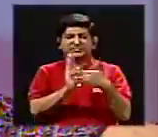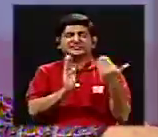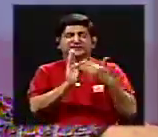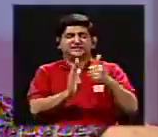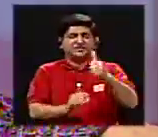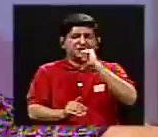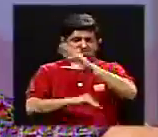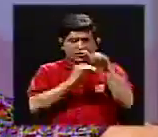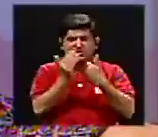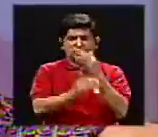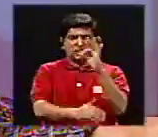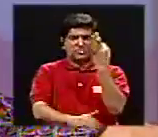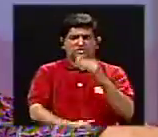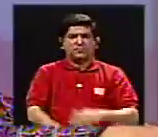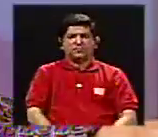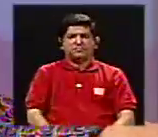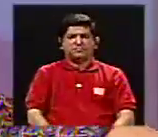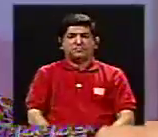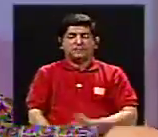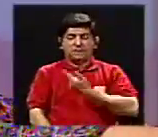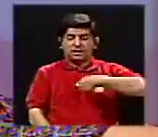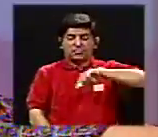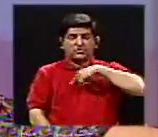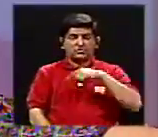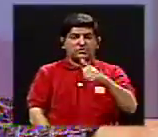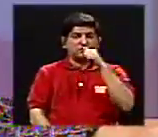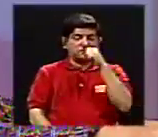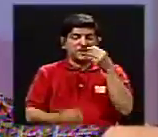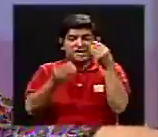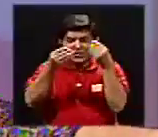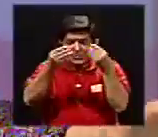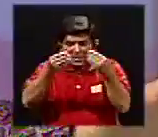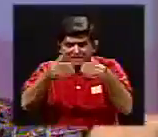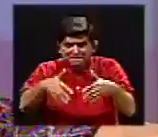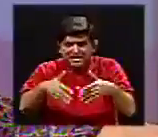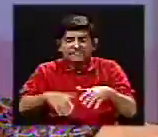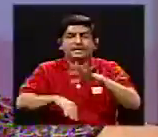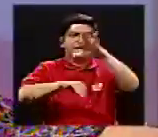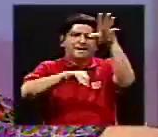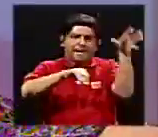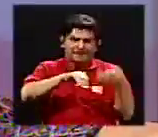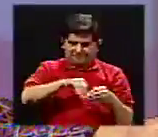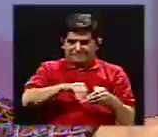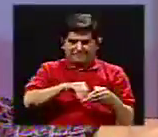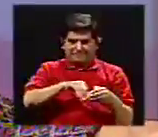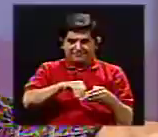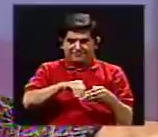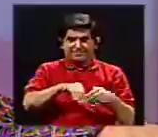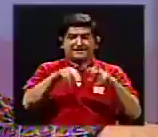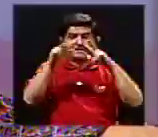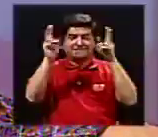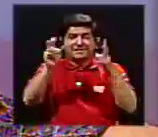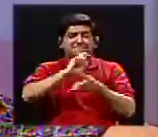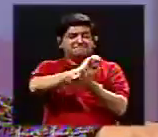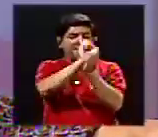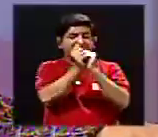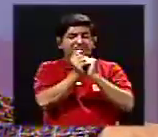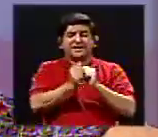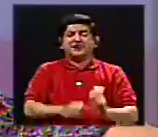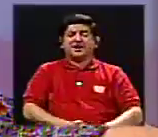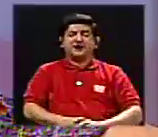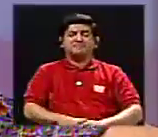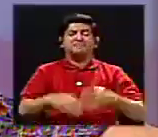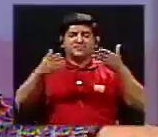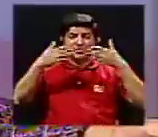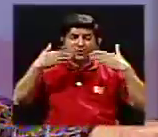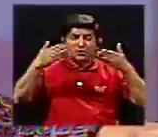agua en todo sentido. O sea, estamos perdiendo el agua y todavía le sumamos el tema del cambio climático, cada